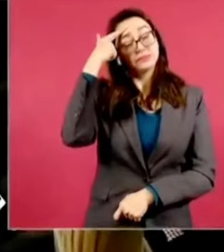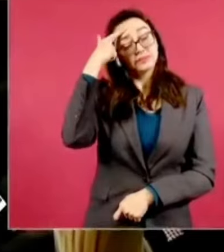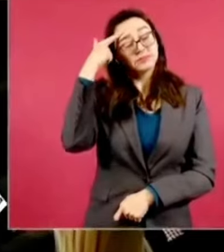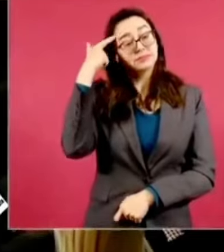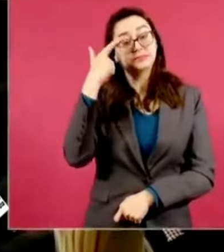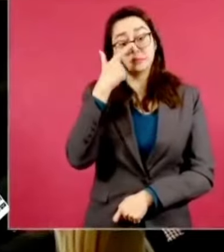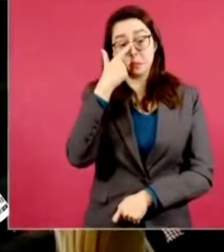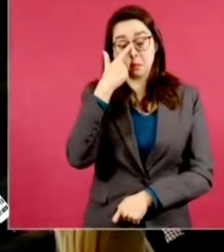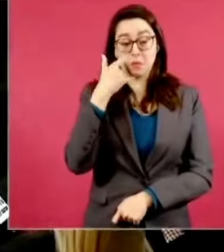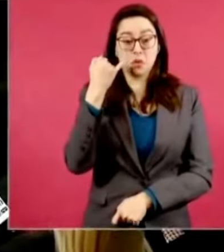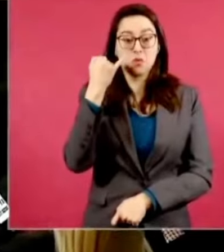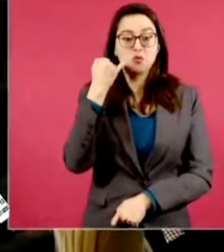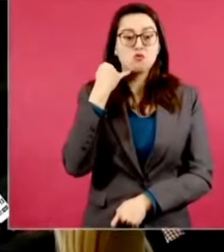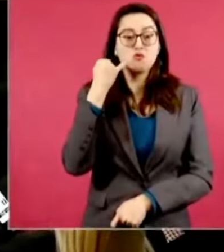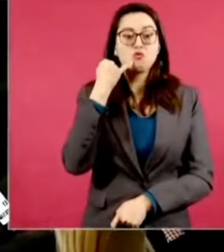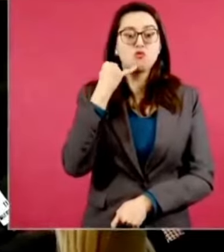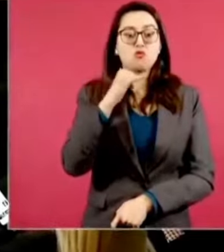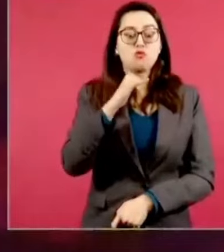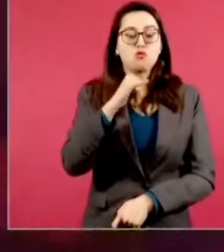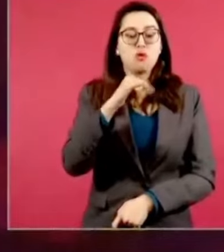Jugos Del Valle, y le devuelven